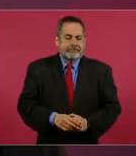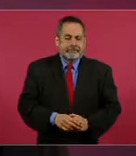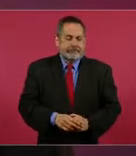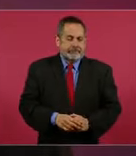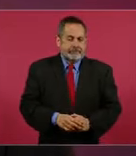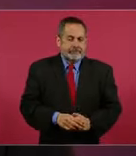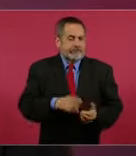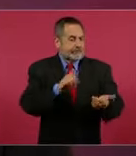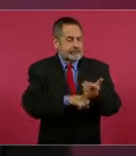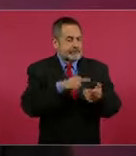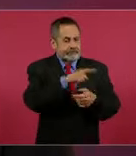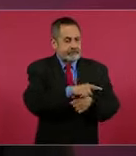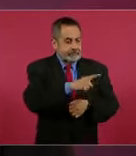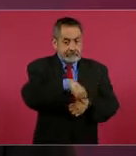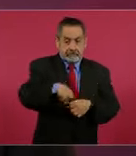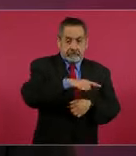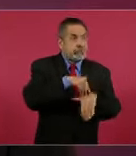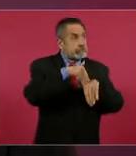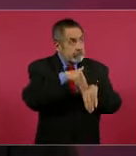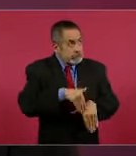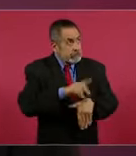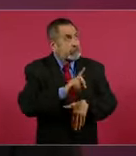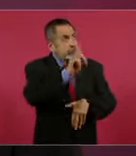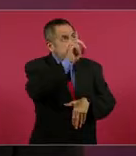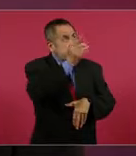que es el verdadero dios